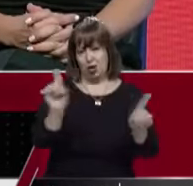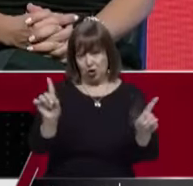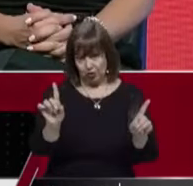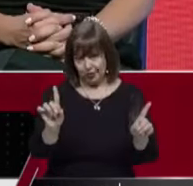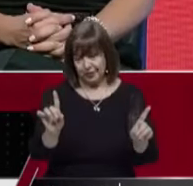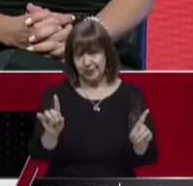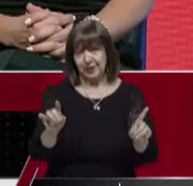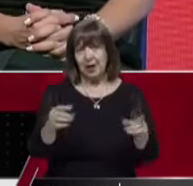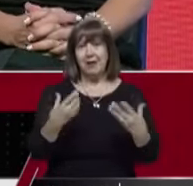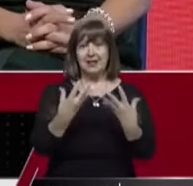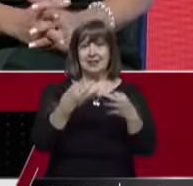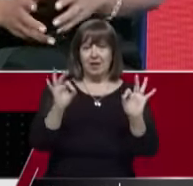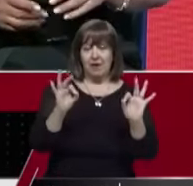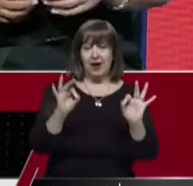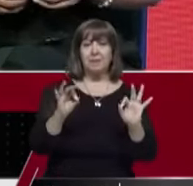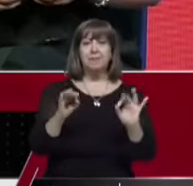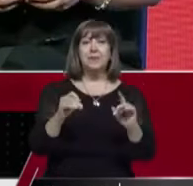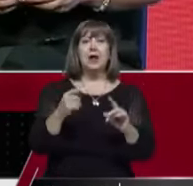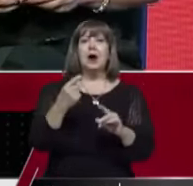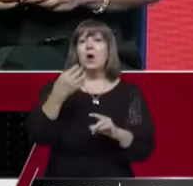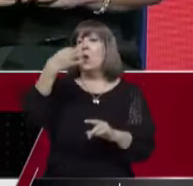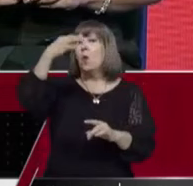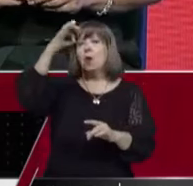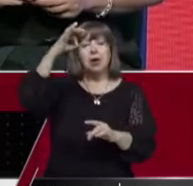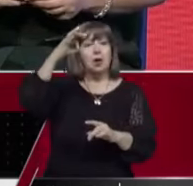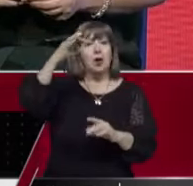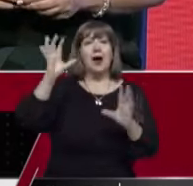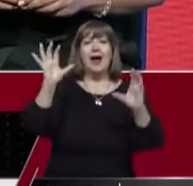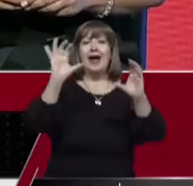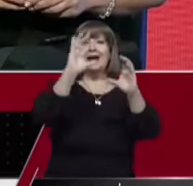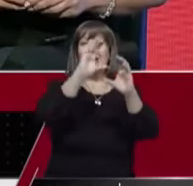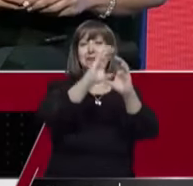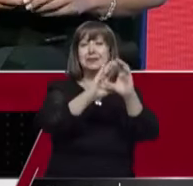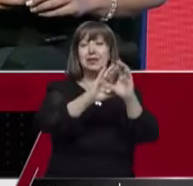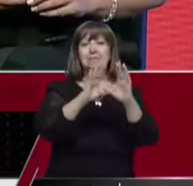qué es tan importante? Porque es el único eclipse total que va a haber de